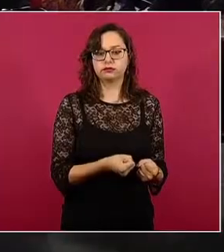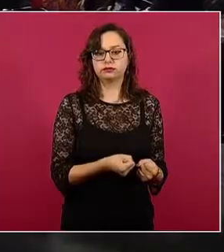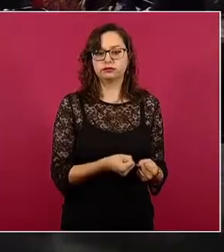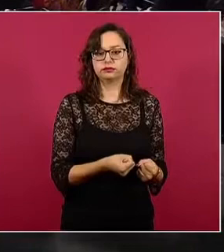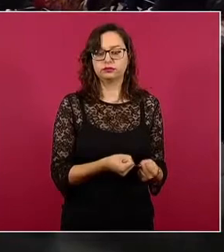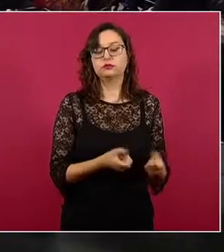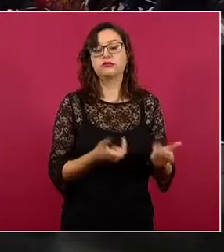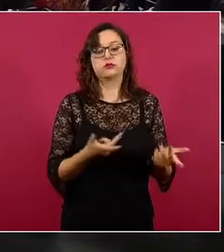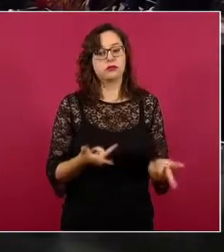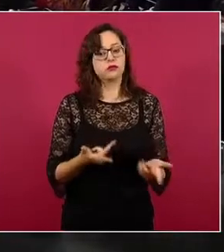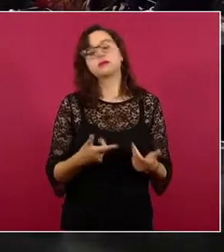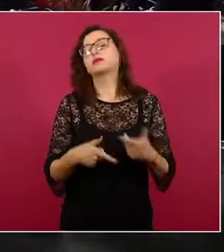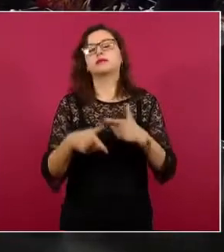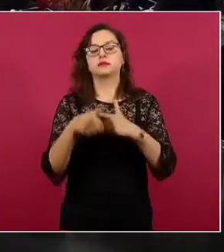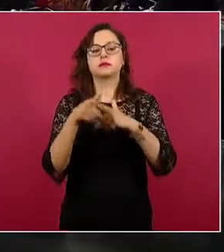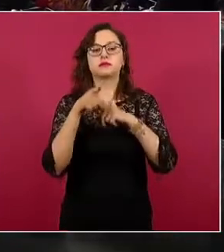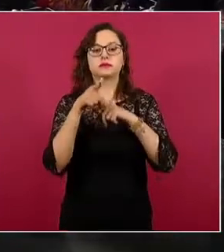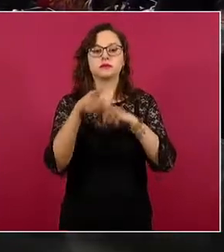igual los martes